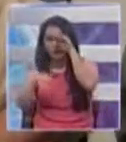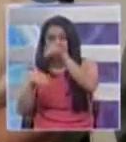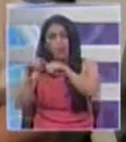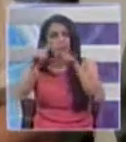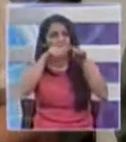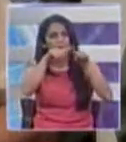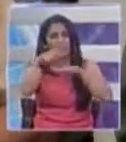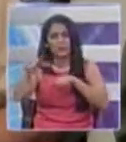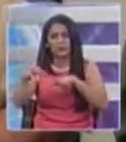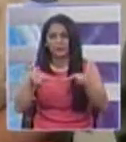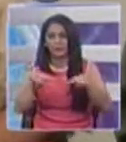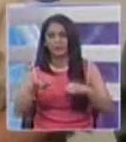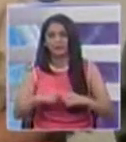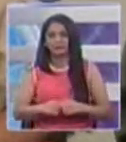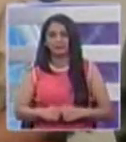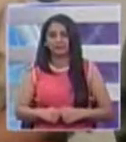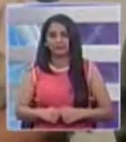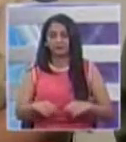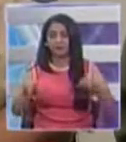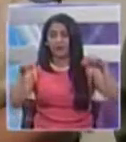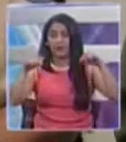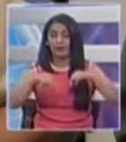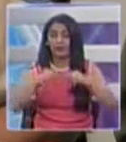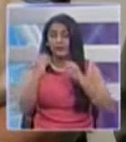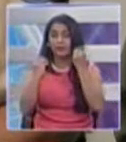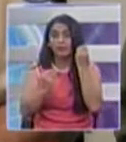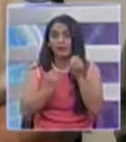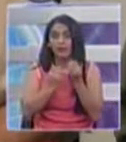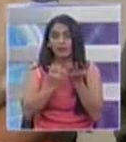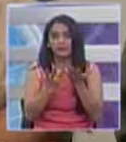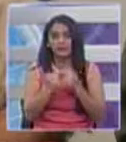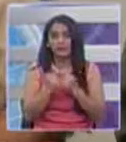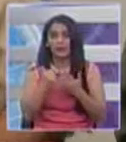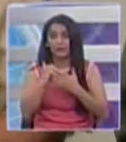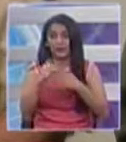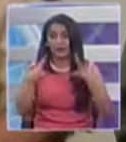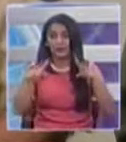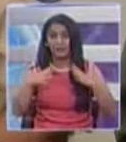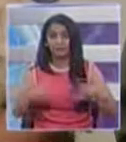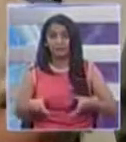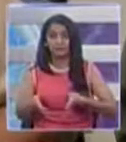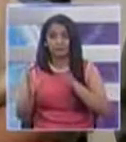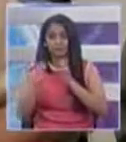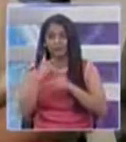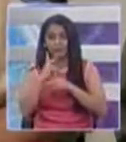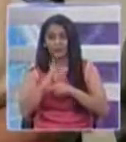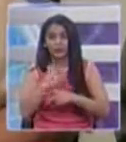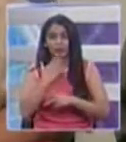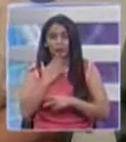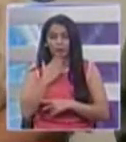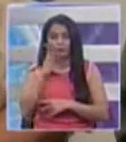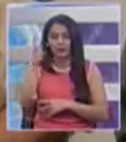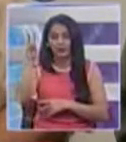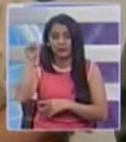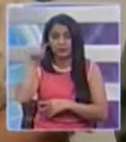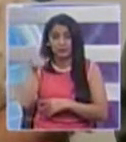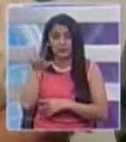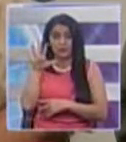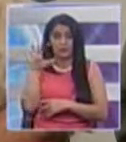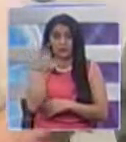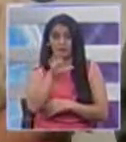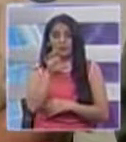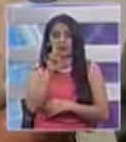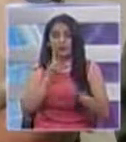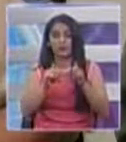recurso humano que tenemos para este feriado de carnaval es un total de 6.500 miembros policiales que cubrirá